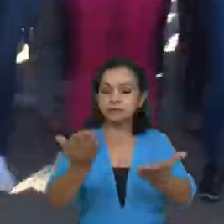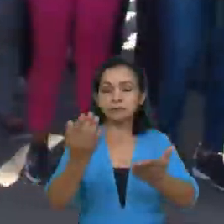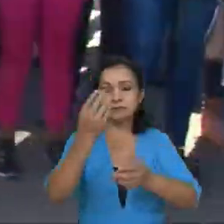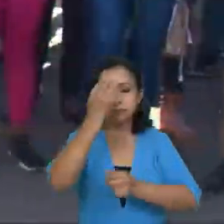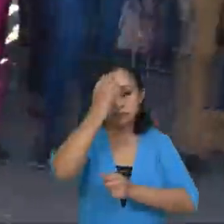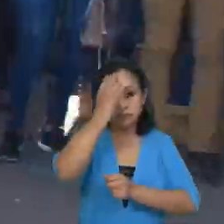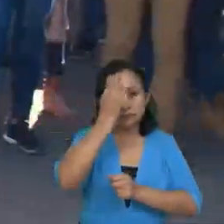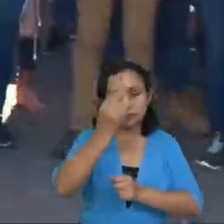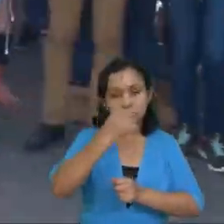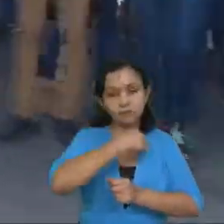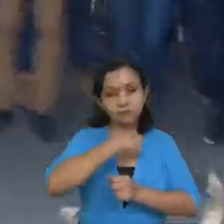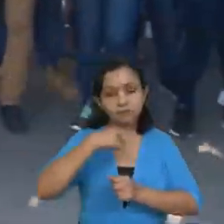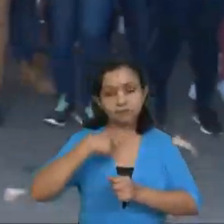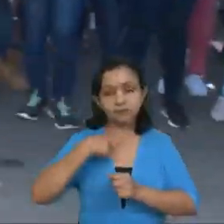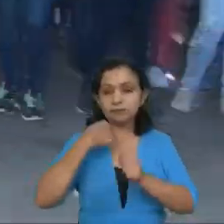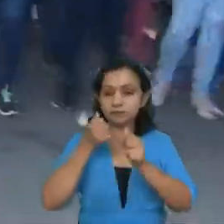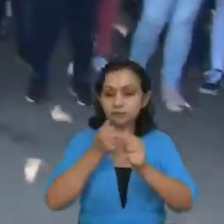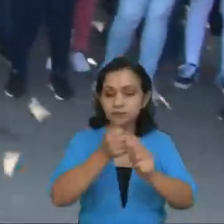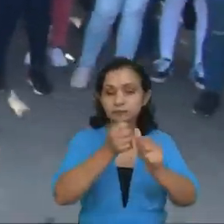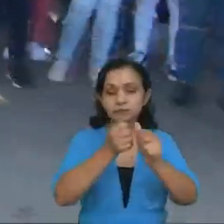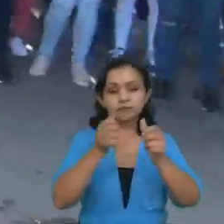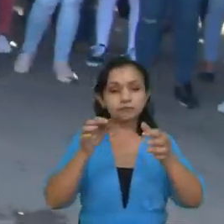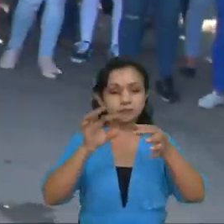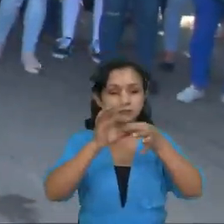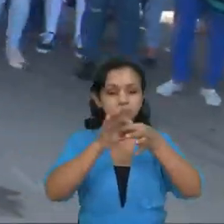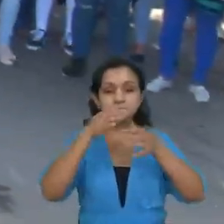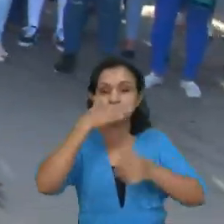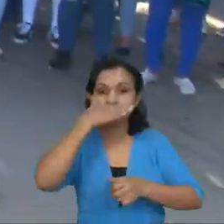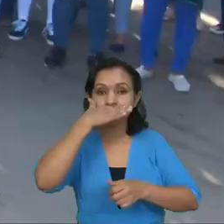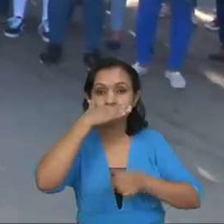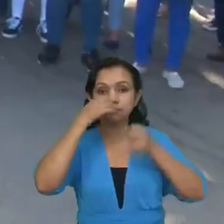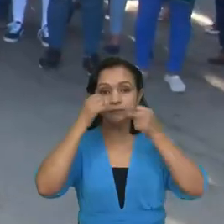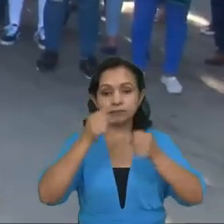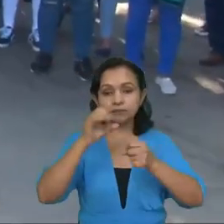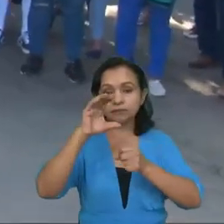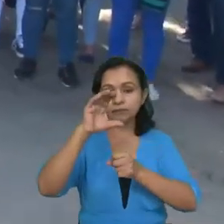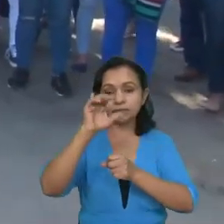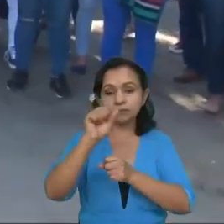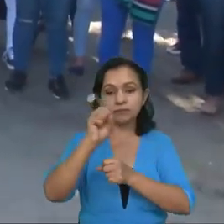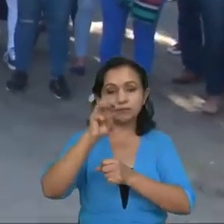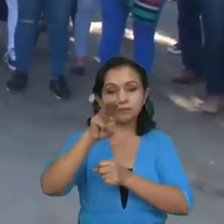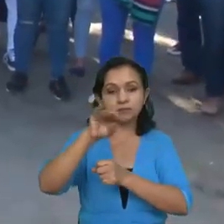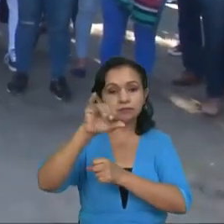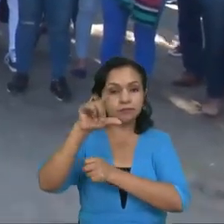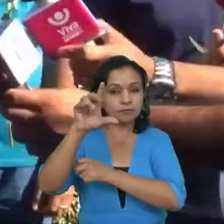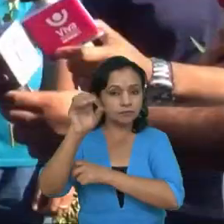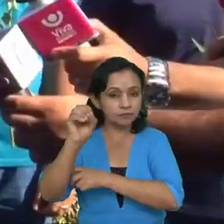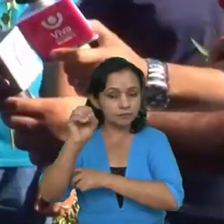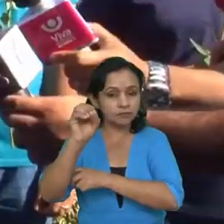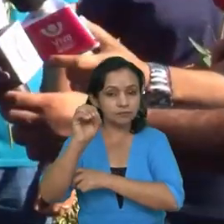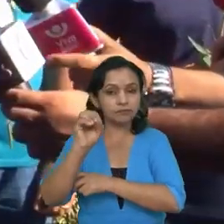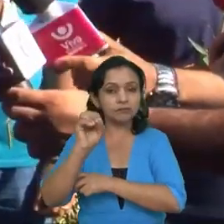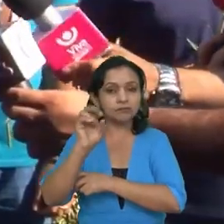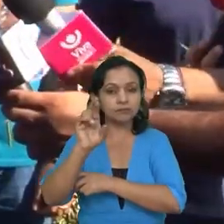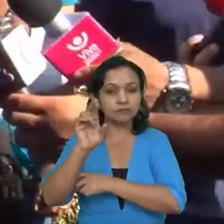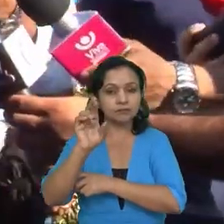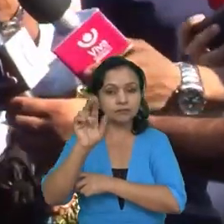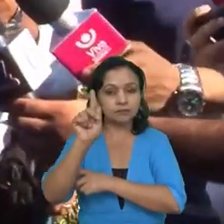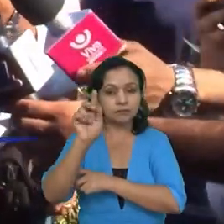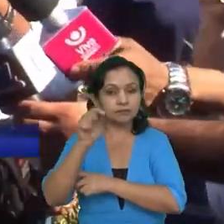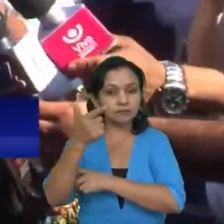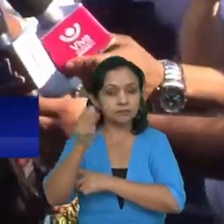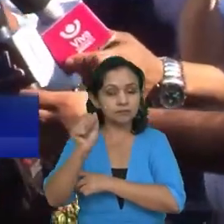que se le rinde al apóstol de la unidad sandinista comandante camilo ortega saavedra conmemoramos